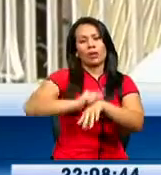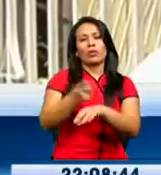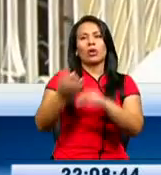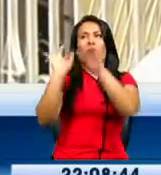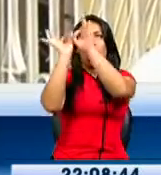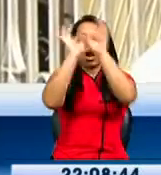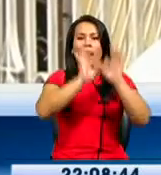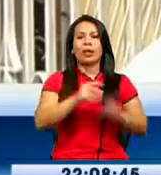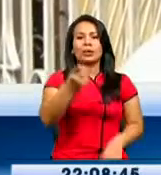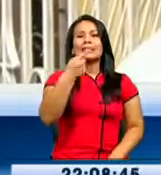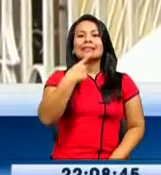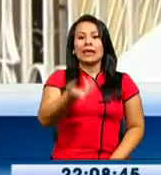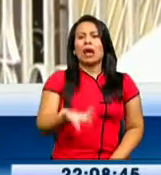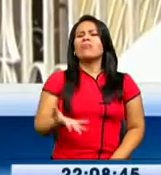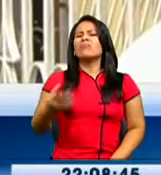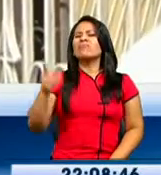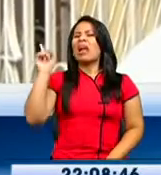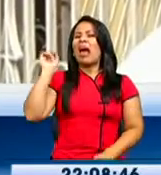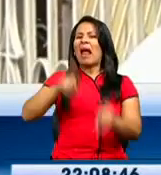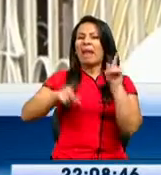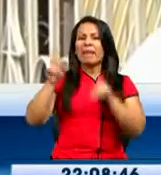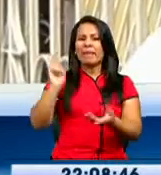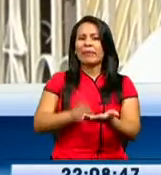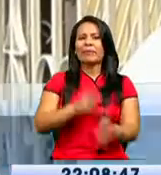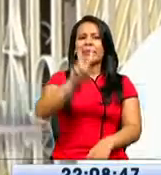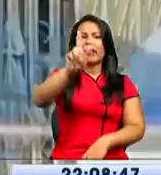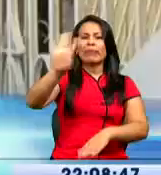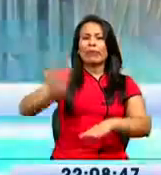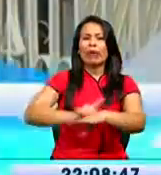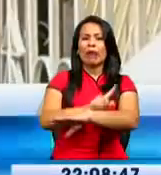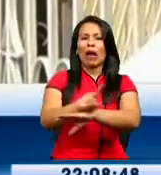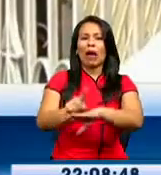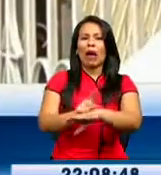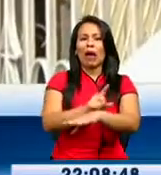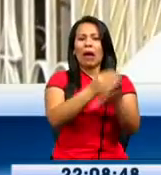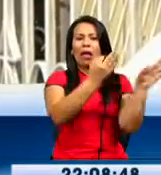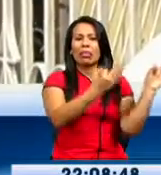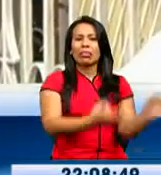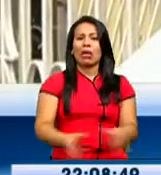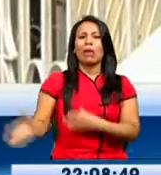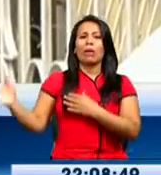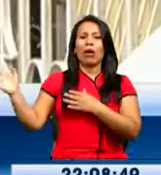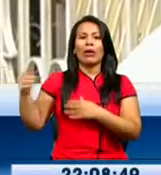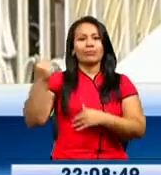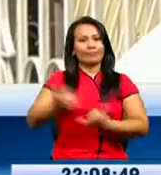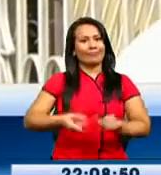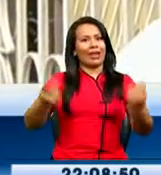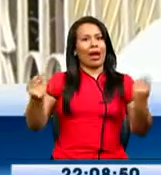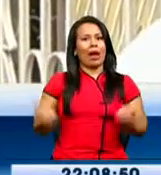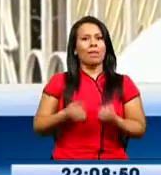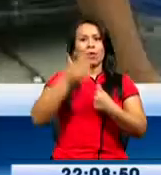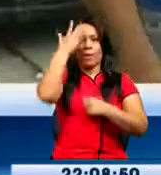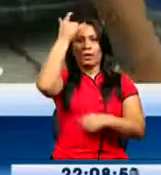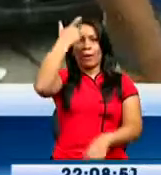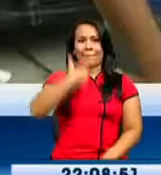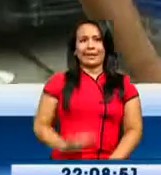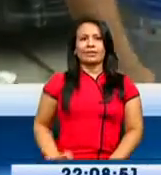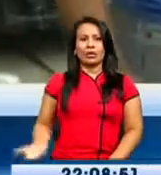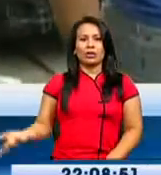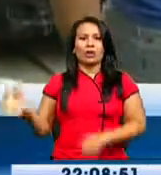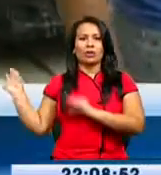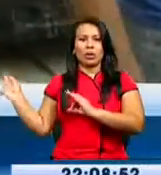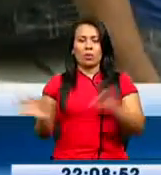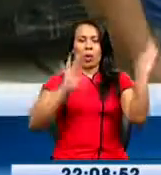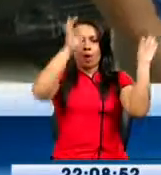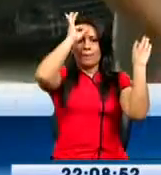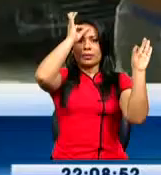veces inclusive ha pasado 24 horas y no han venido. Ah, bueno, ahora han venido enseguida por el problema que tuvo el ser humano. El hombre